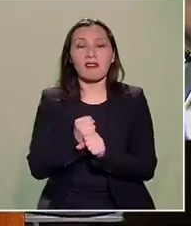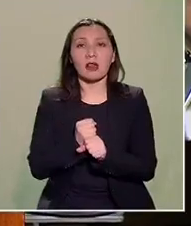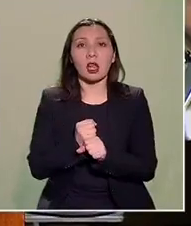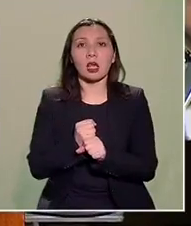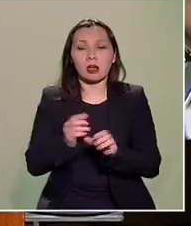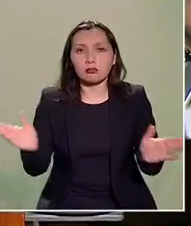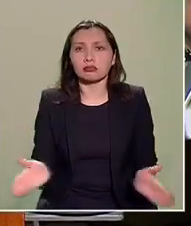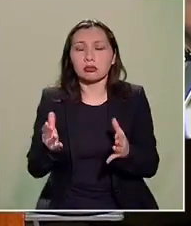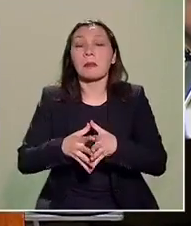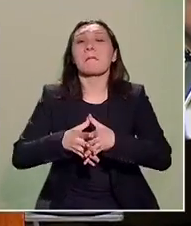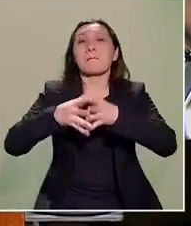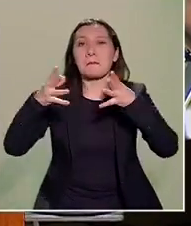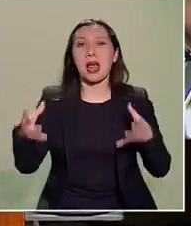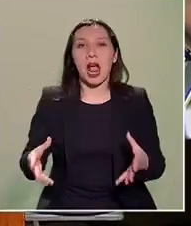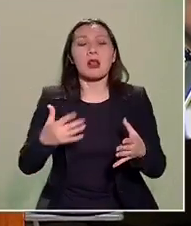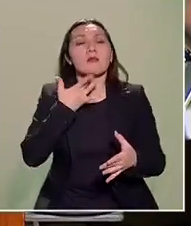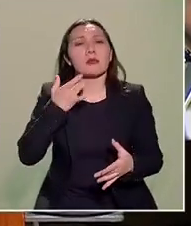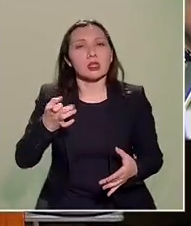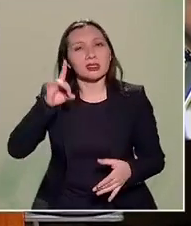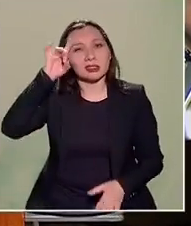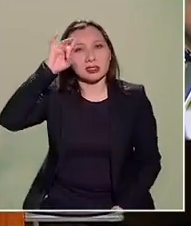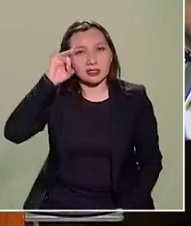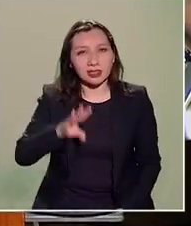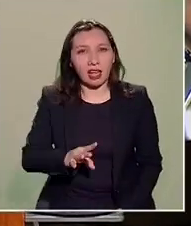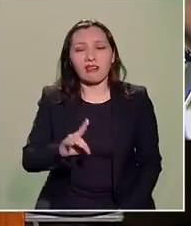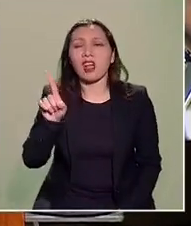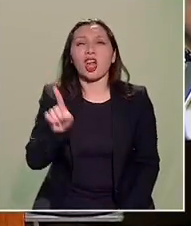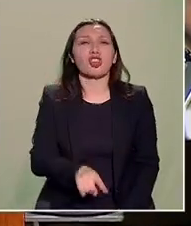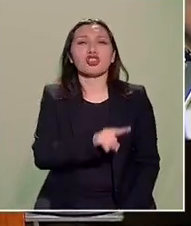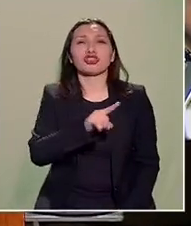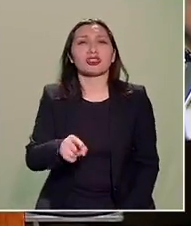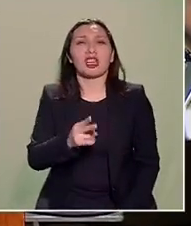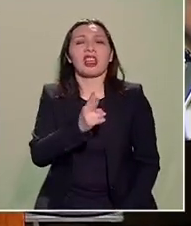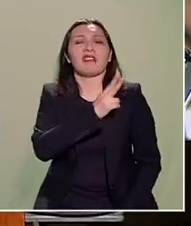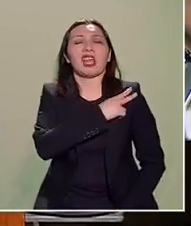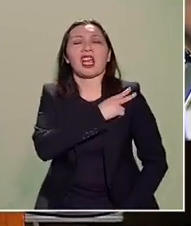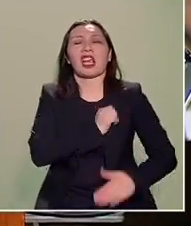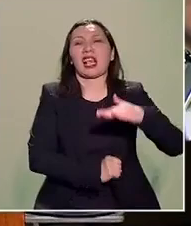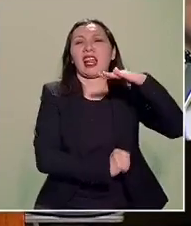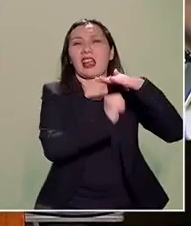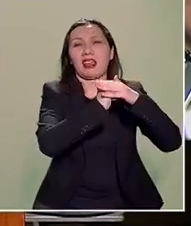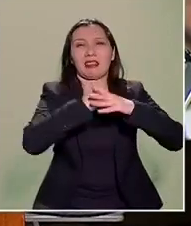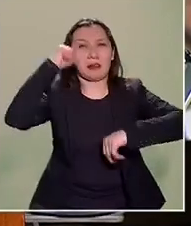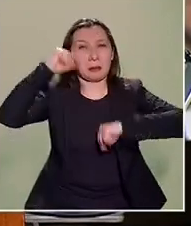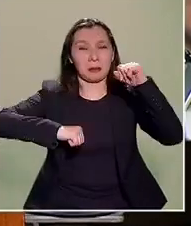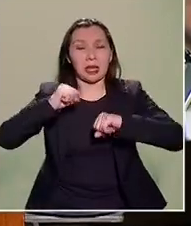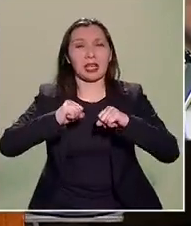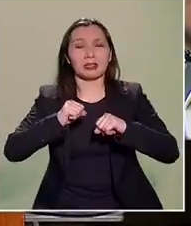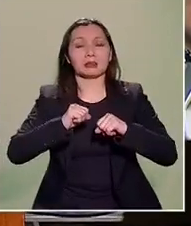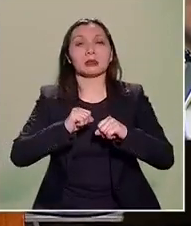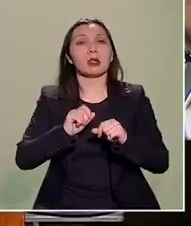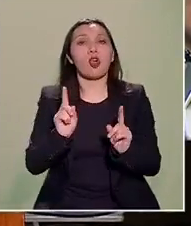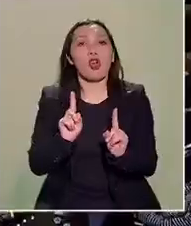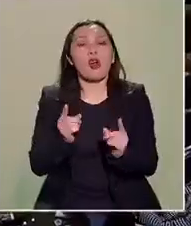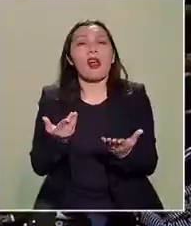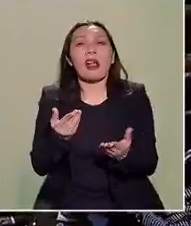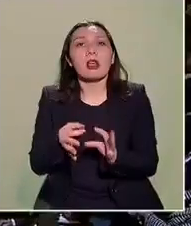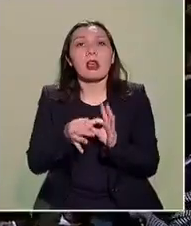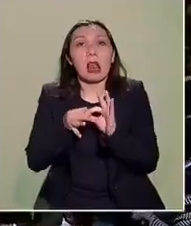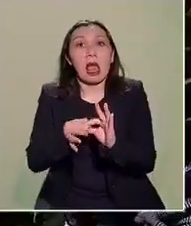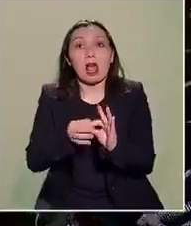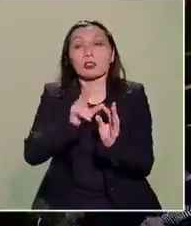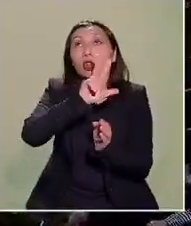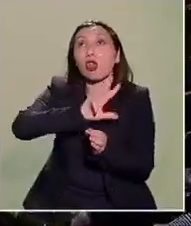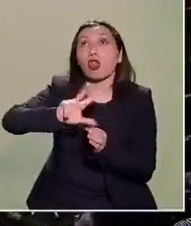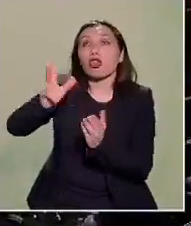producirá más porque sabe que no sirve al gerente o al jefe de una empresa sino que sirve al rey